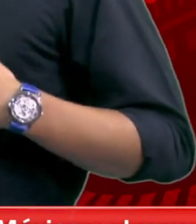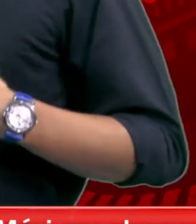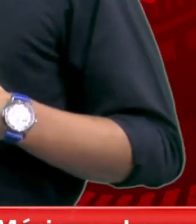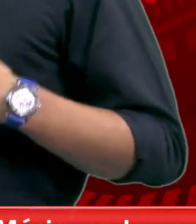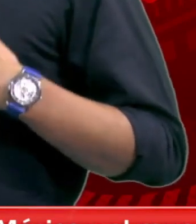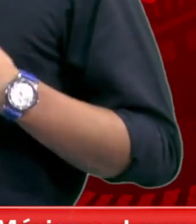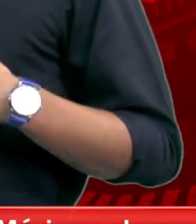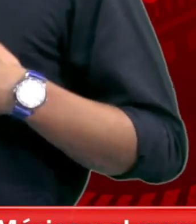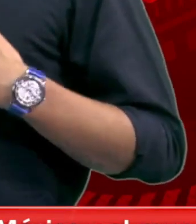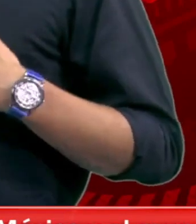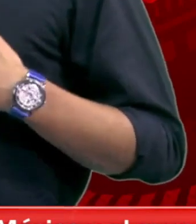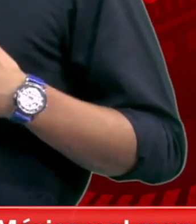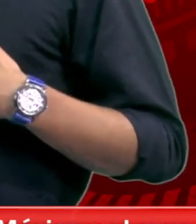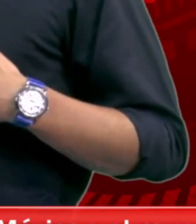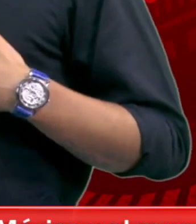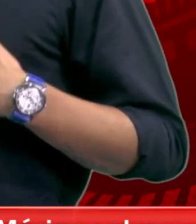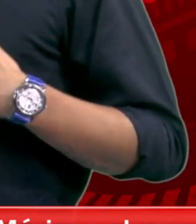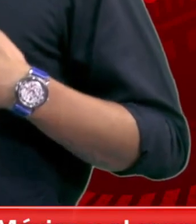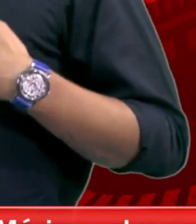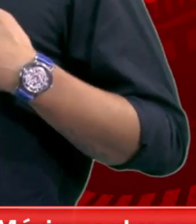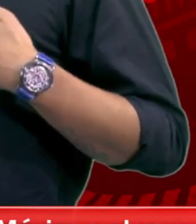devolver